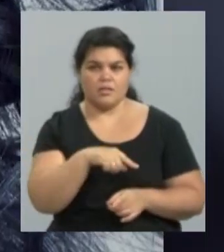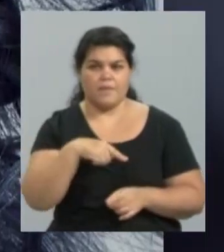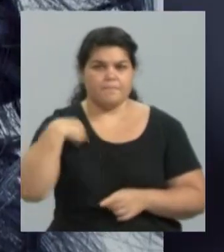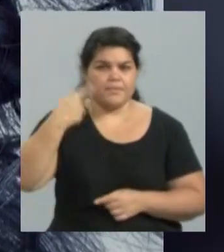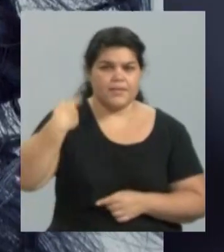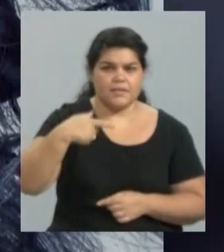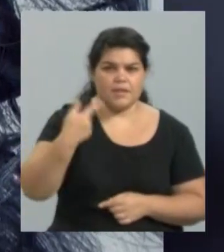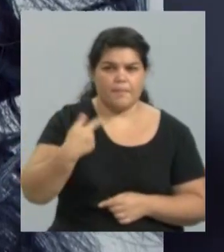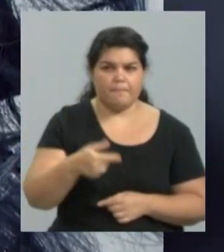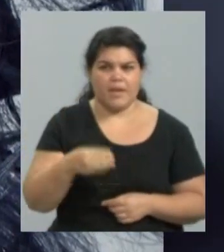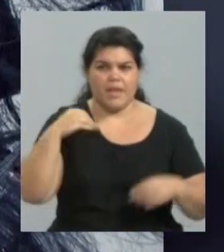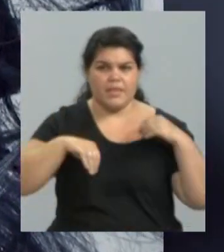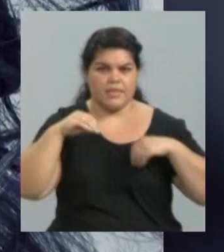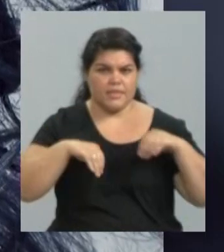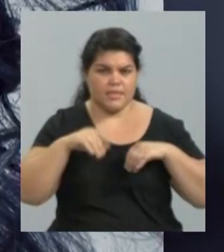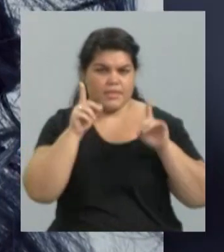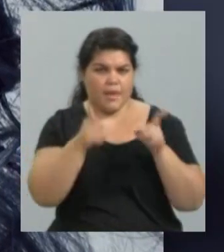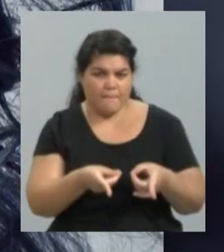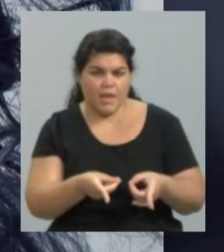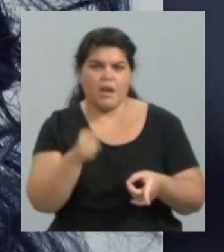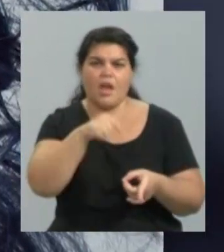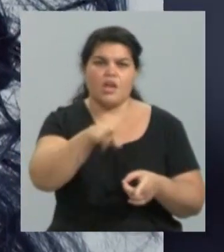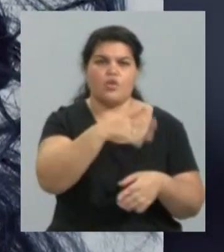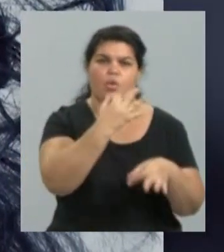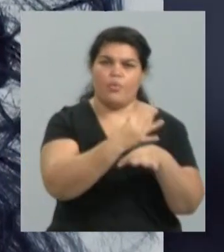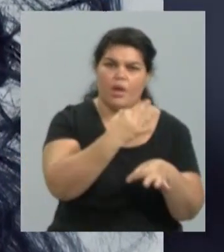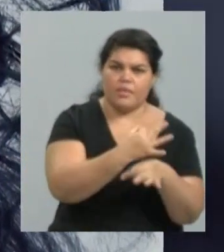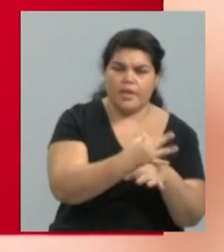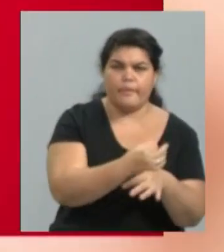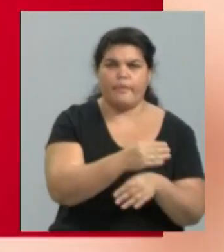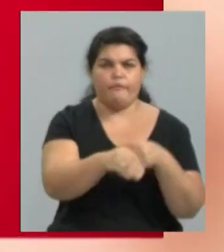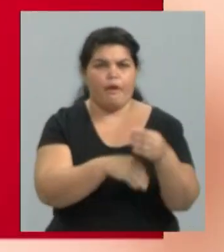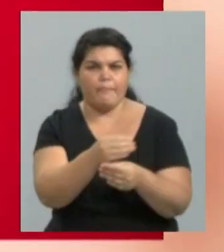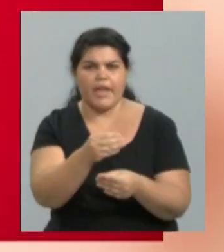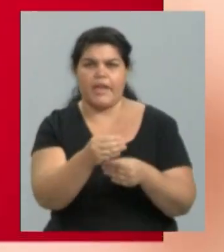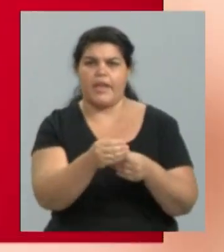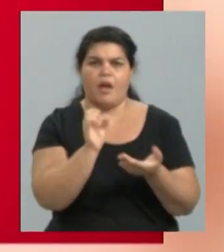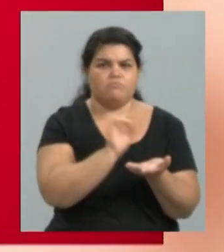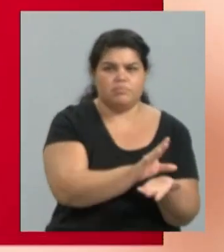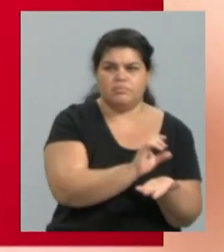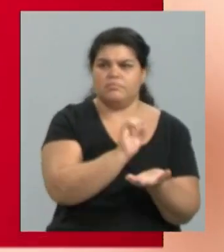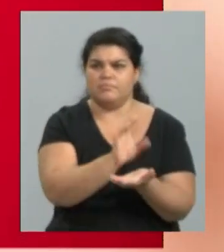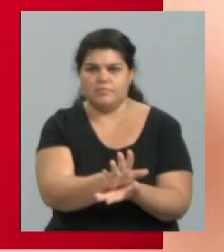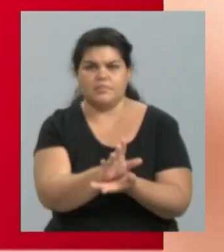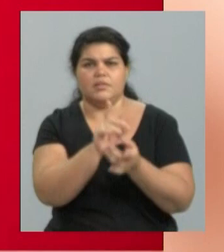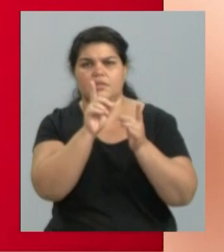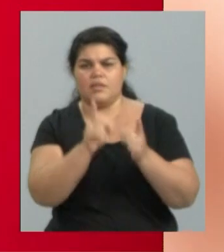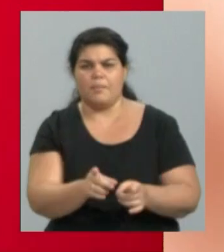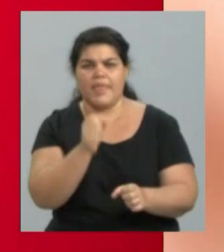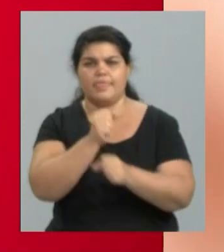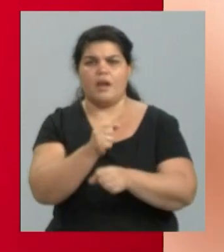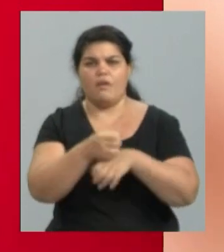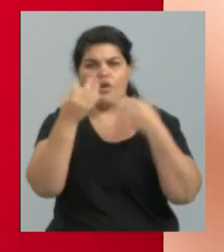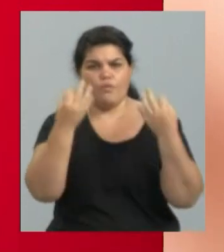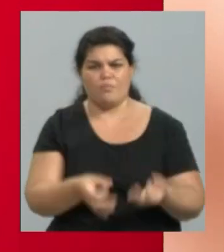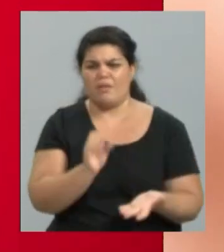sistema educativo, del sistema de salud, del ámbito familiar, de un empleo formal